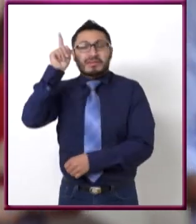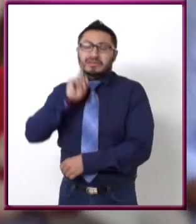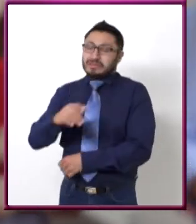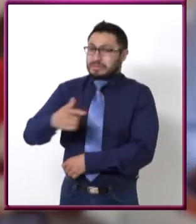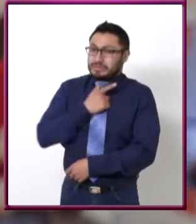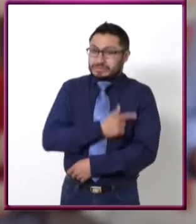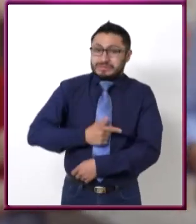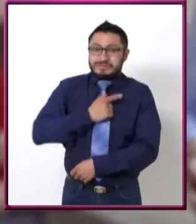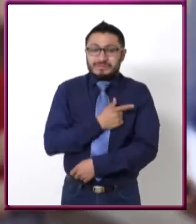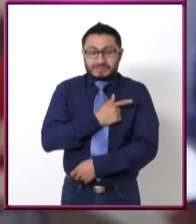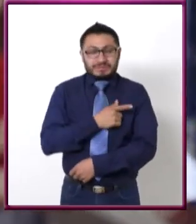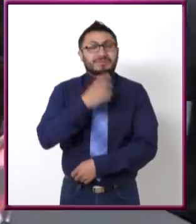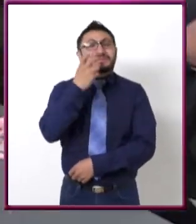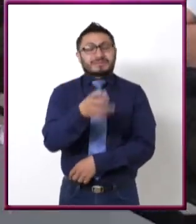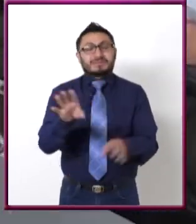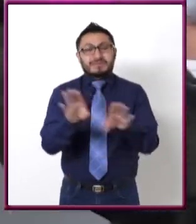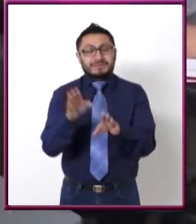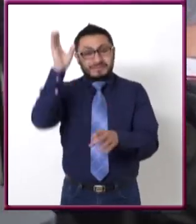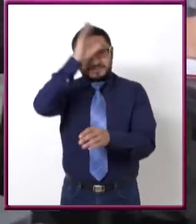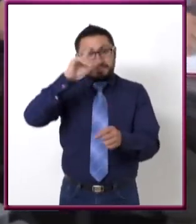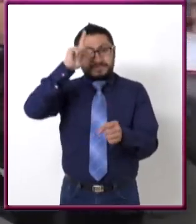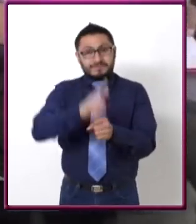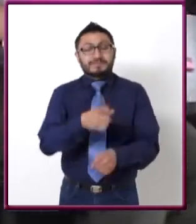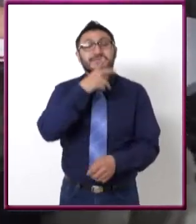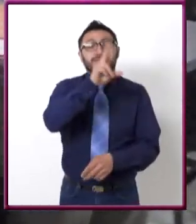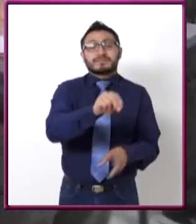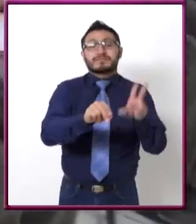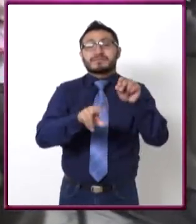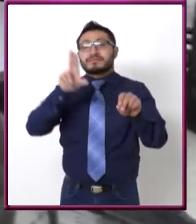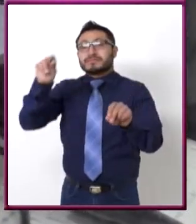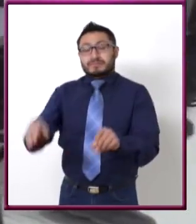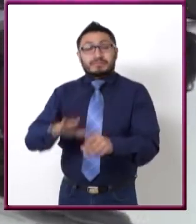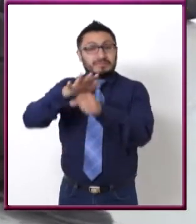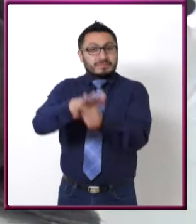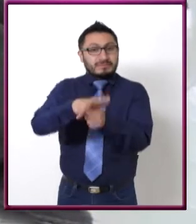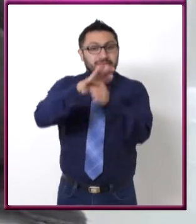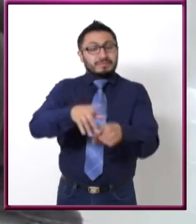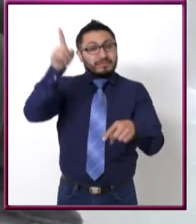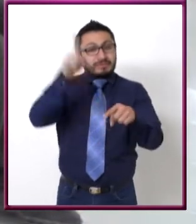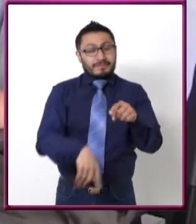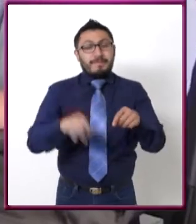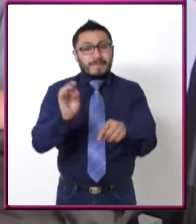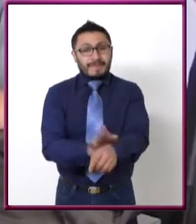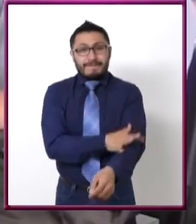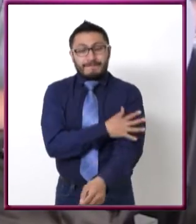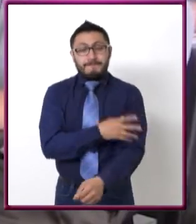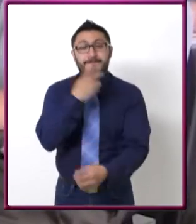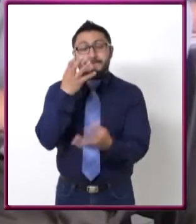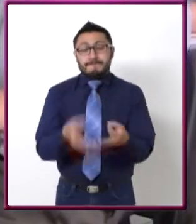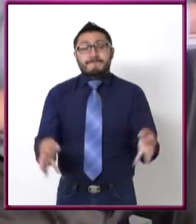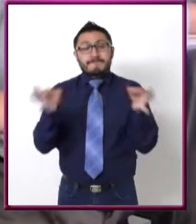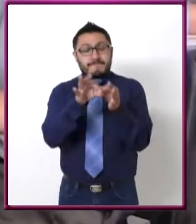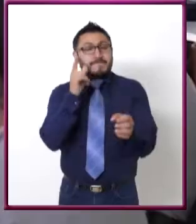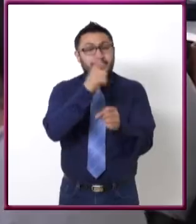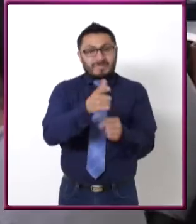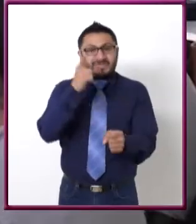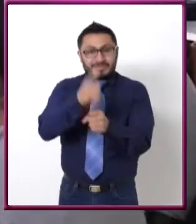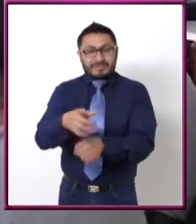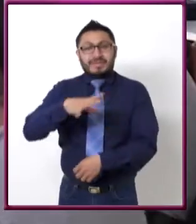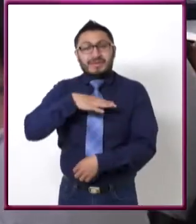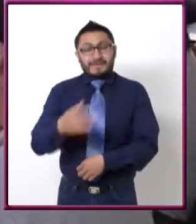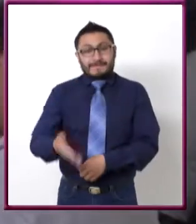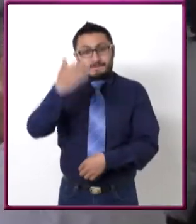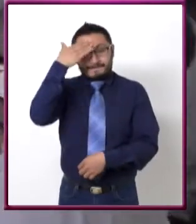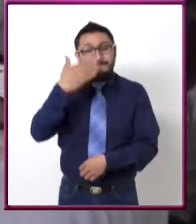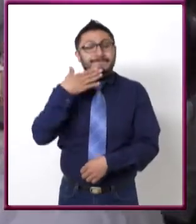chico o chica te gusta. Hay una tendencia cultural a negar, evitar o reprimir las emociones. Es importante